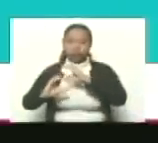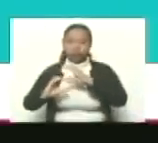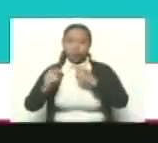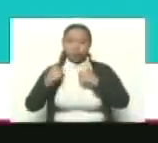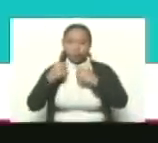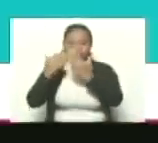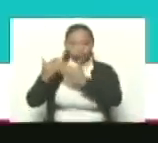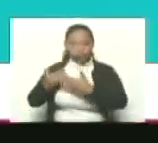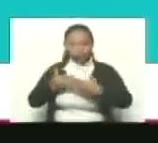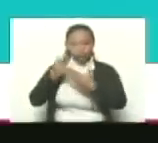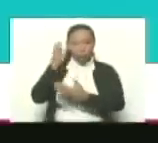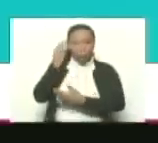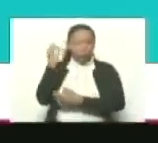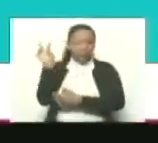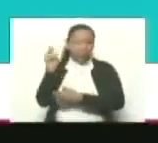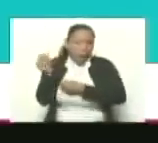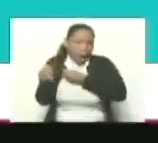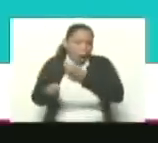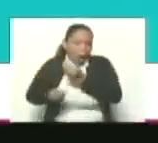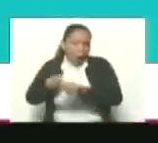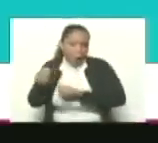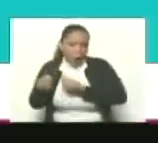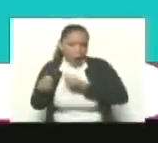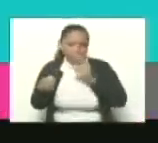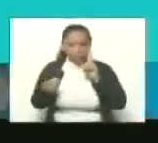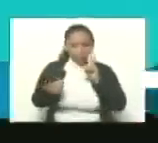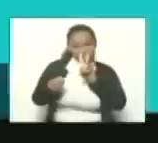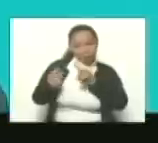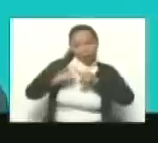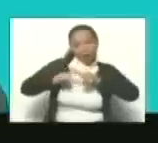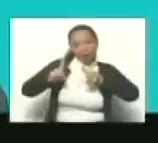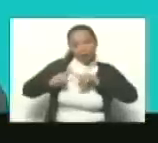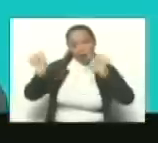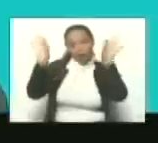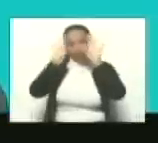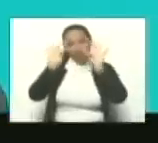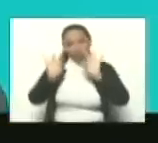a la mujer venezolana. Encuentro que en sus diversas facetas de